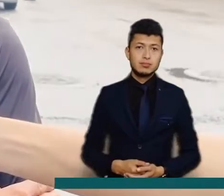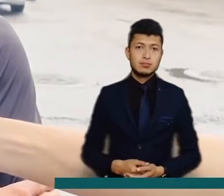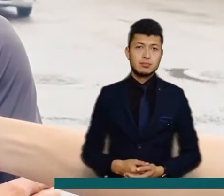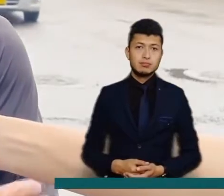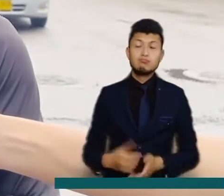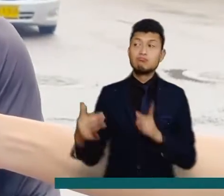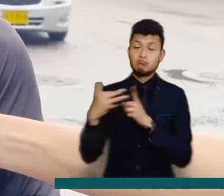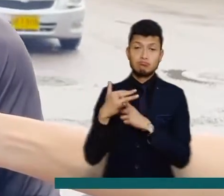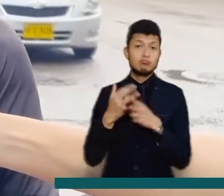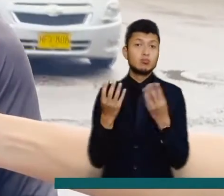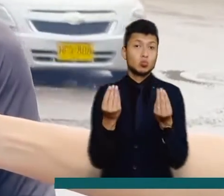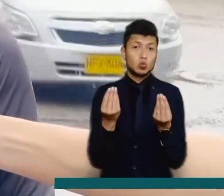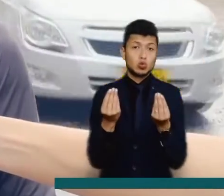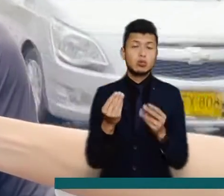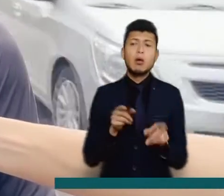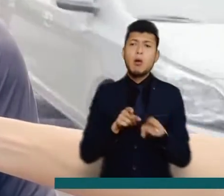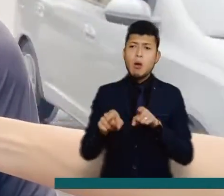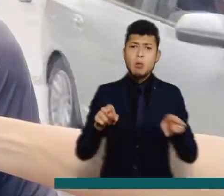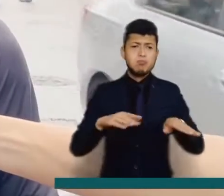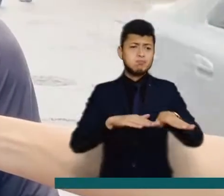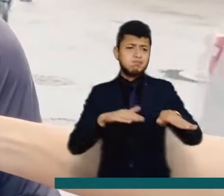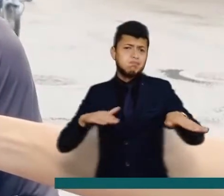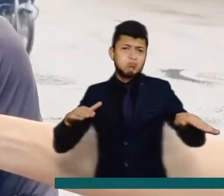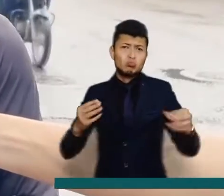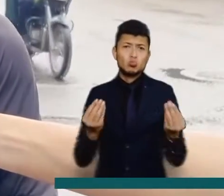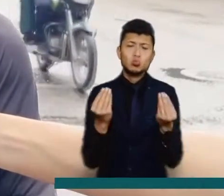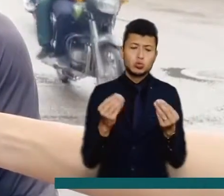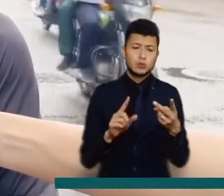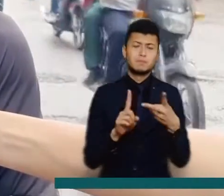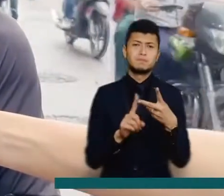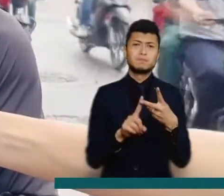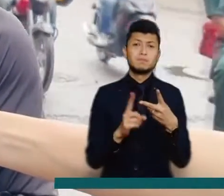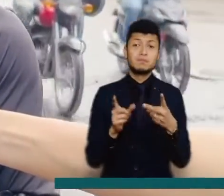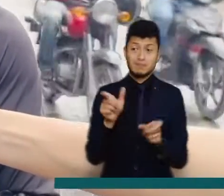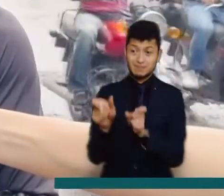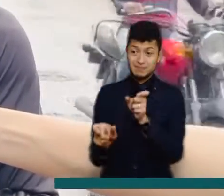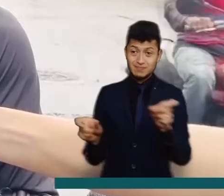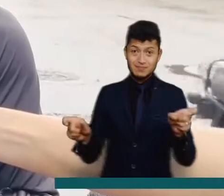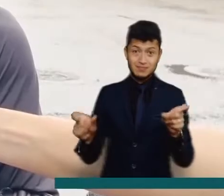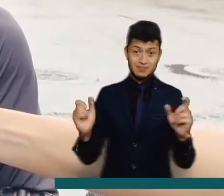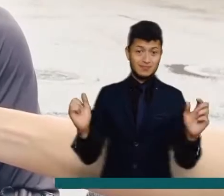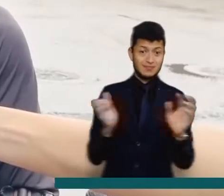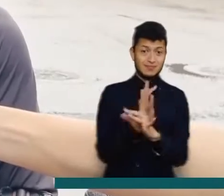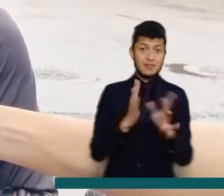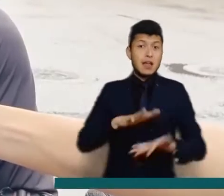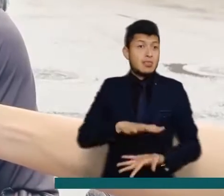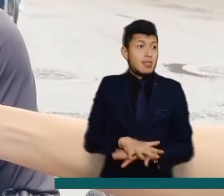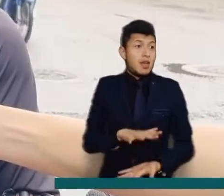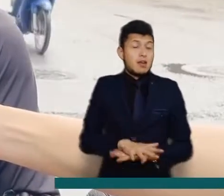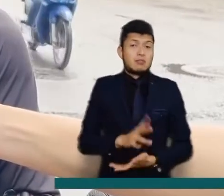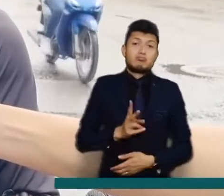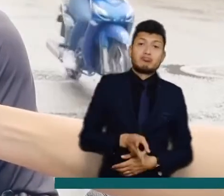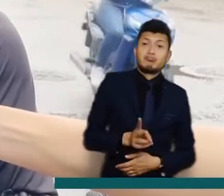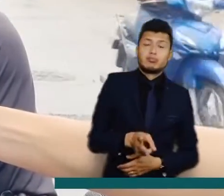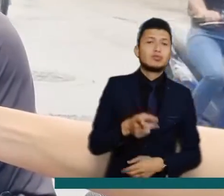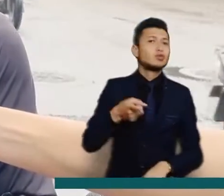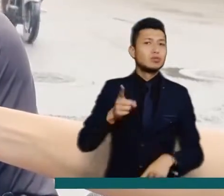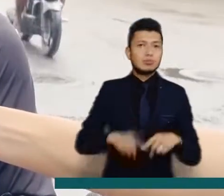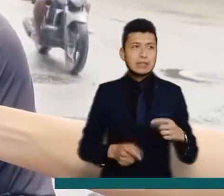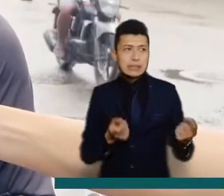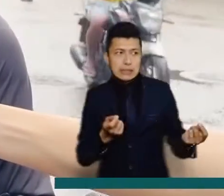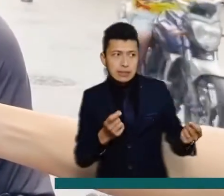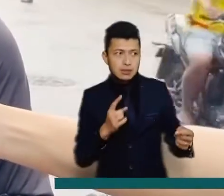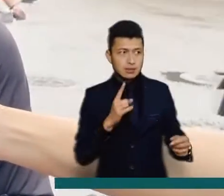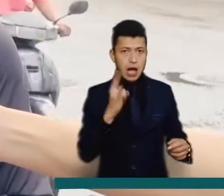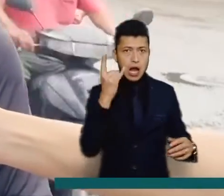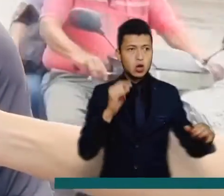porque hay mucha congestión. Los peatones no pueden andar como tranquilos porque es delicado